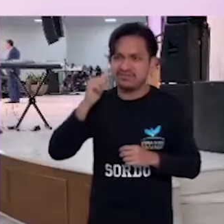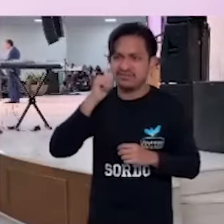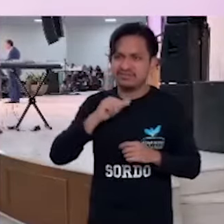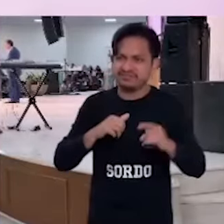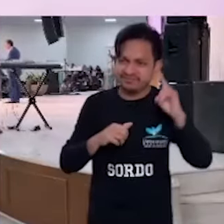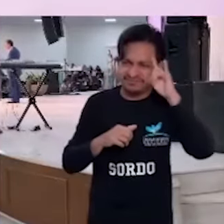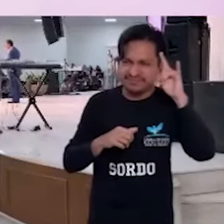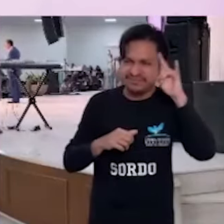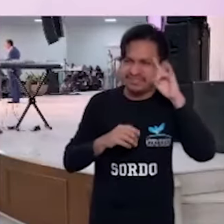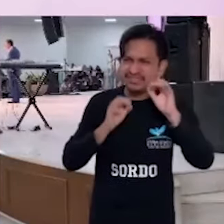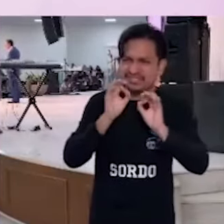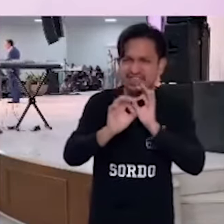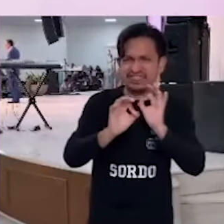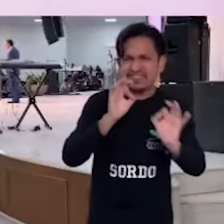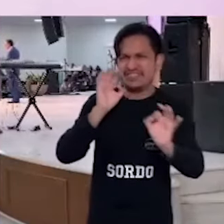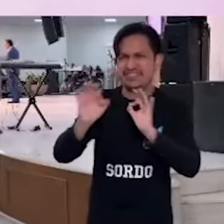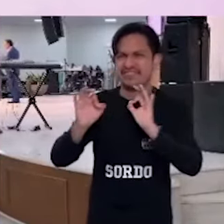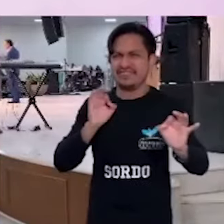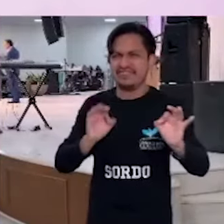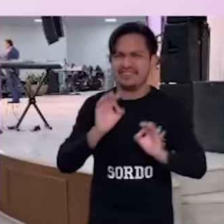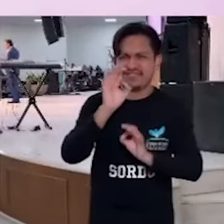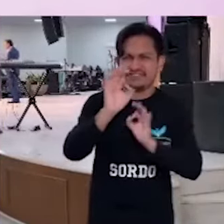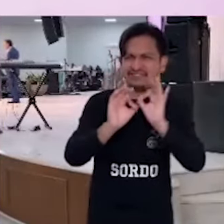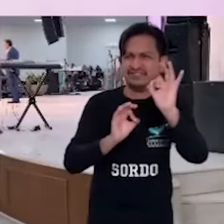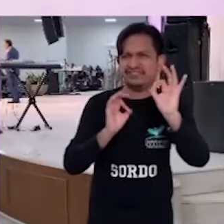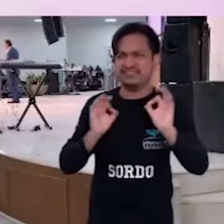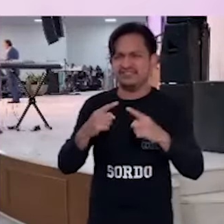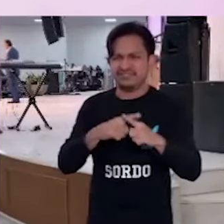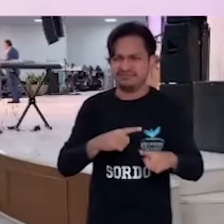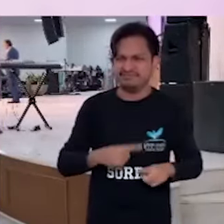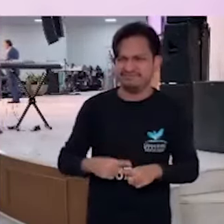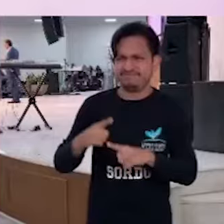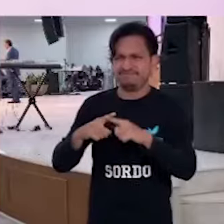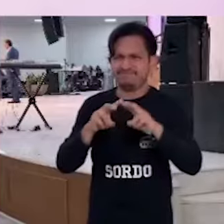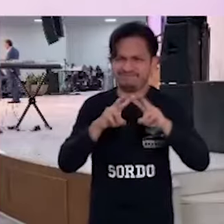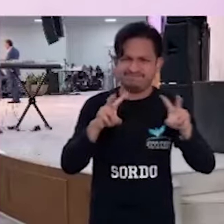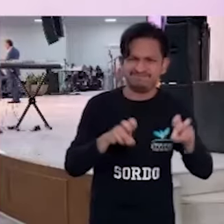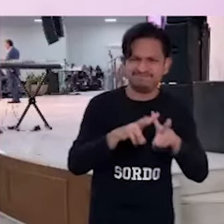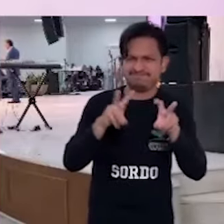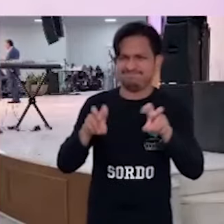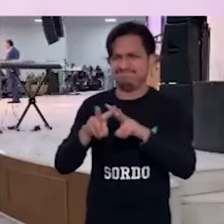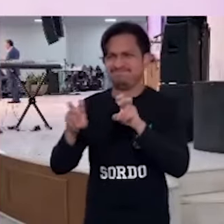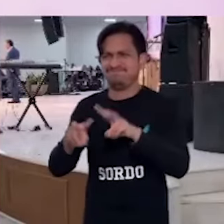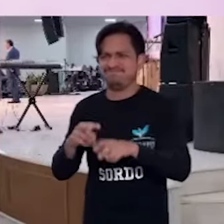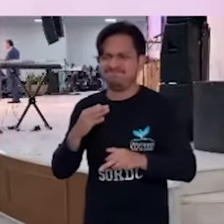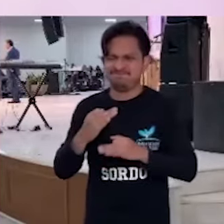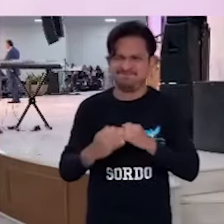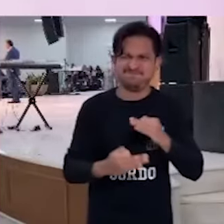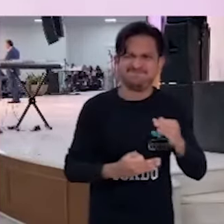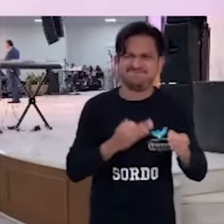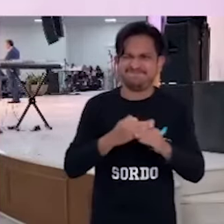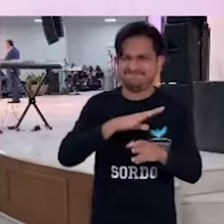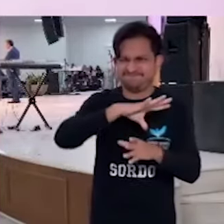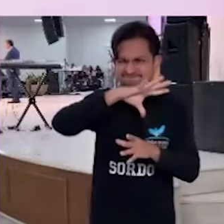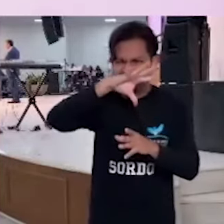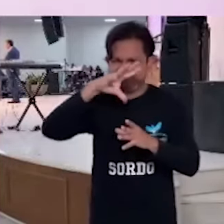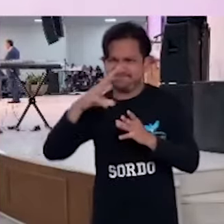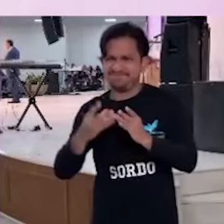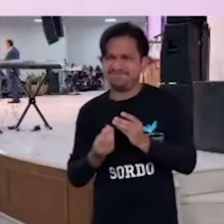la pornografía, la lascivia, Señor, y todo lo que tiene que ver con esto. Háblanos, Señor, por medio de tu